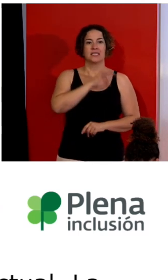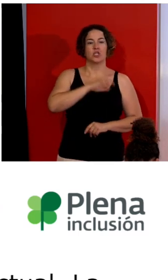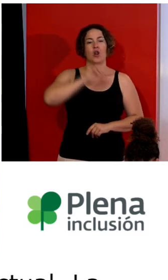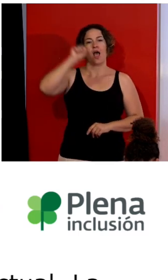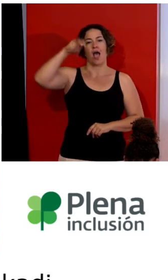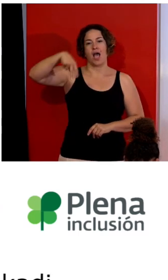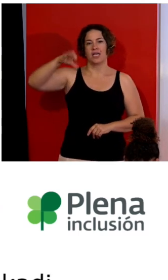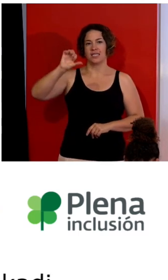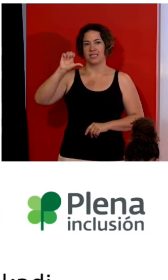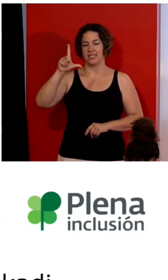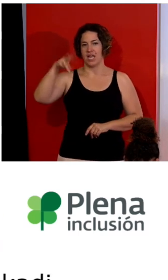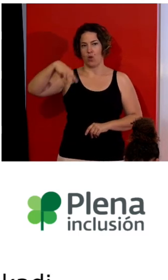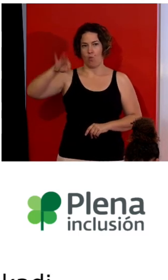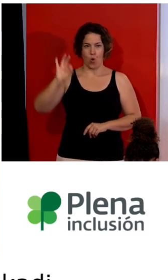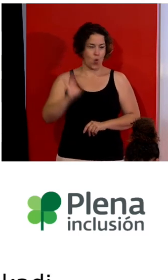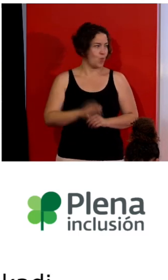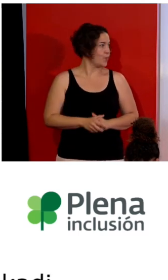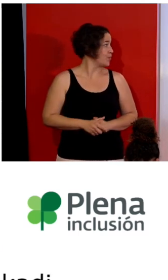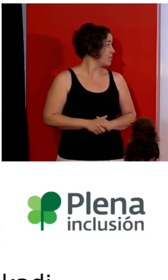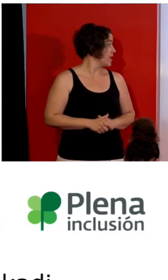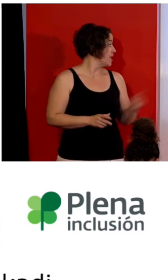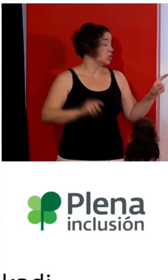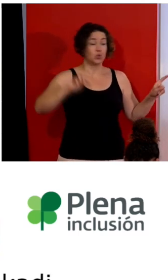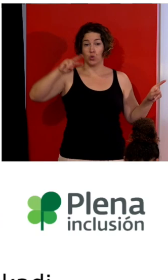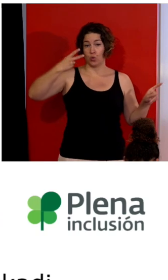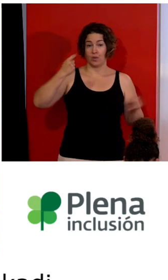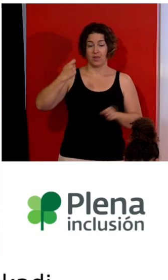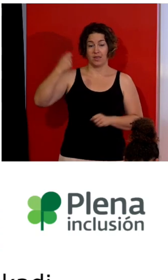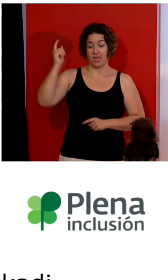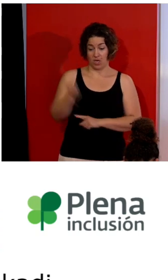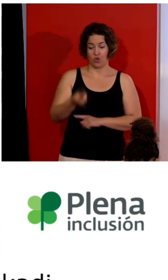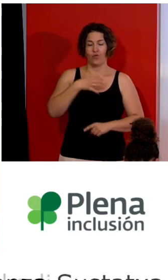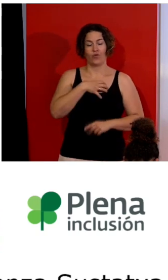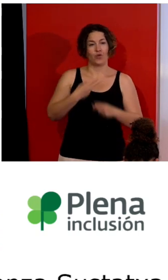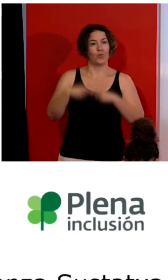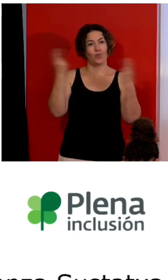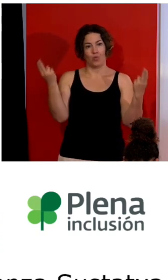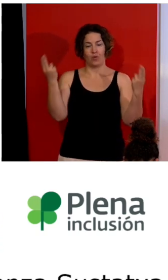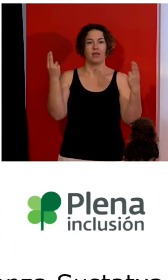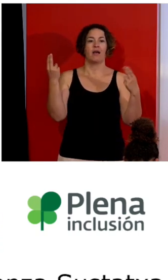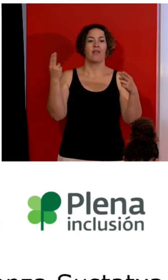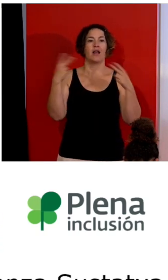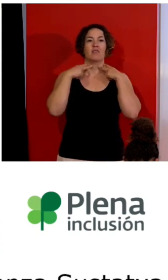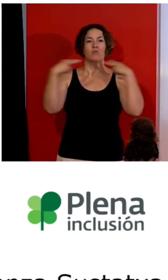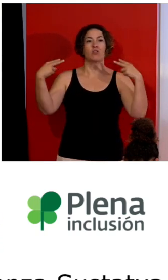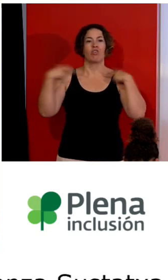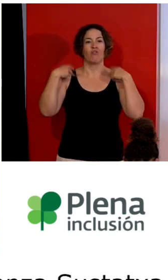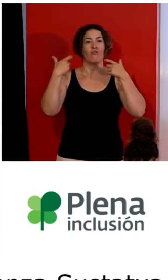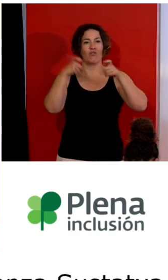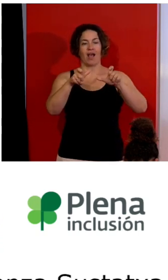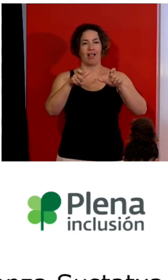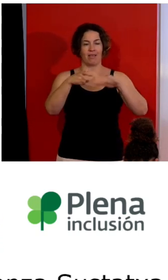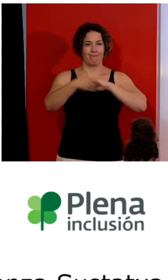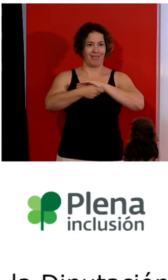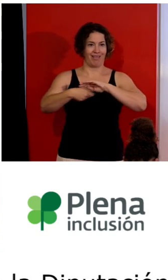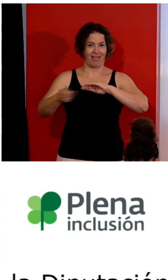Anselmo Ardanza Sustacha. Él es subdirector de Función Pública de la Diputación Foral de Vizcaya. Creo que en